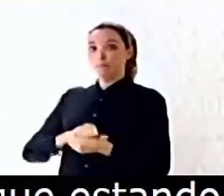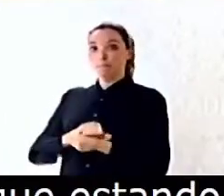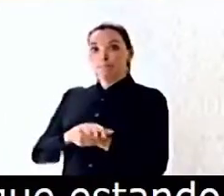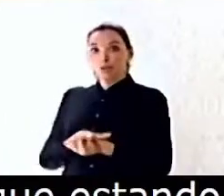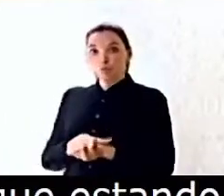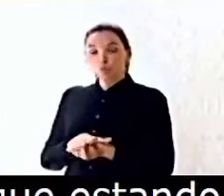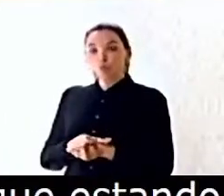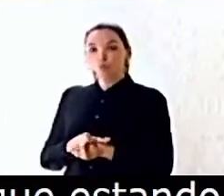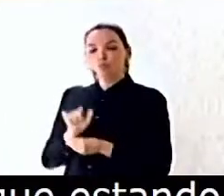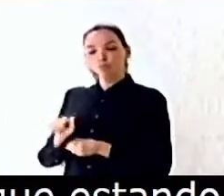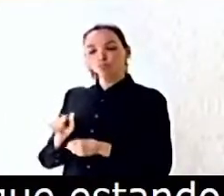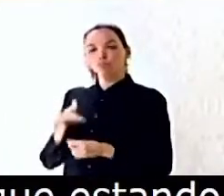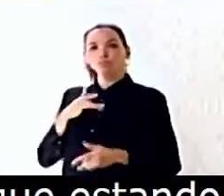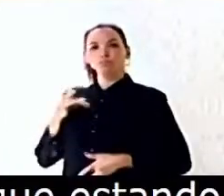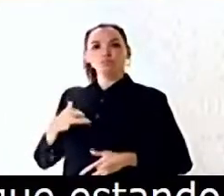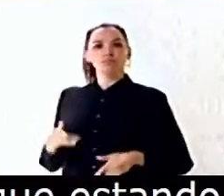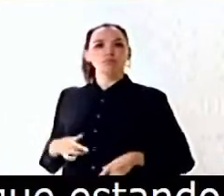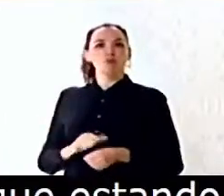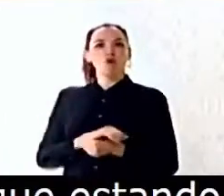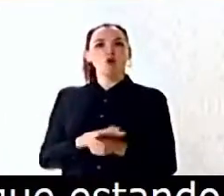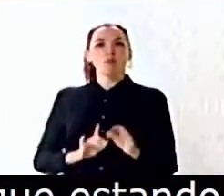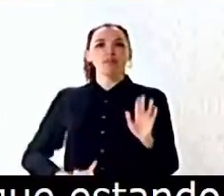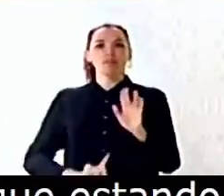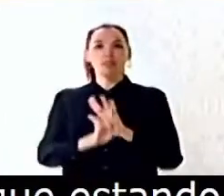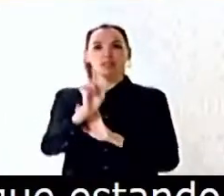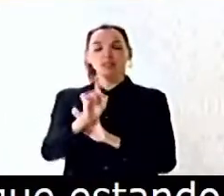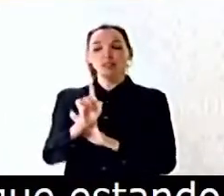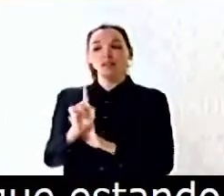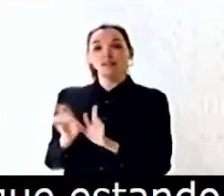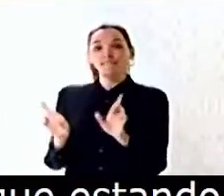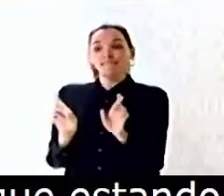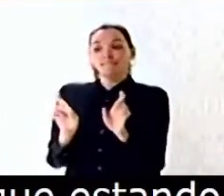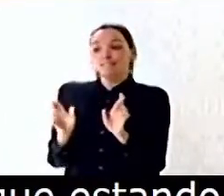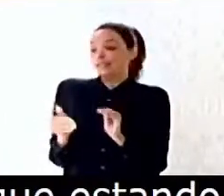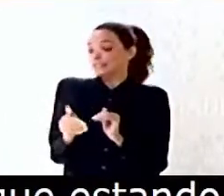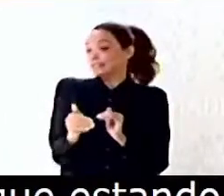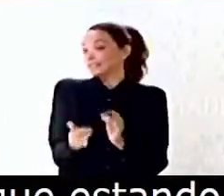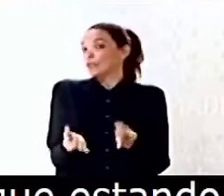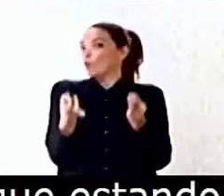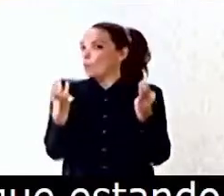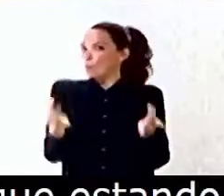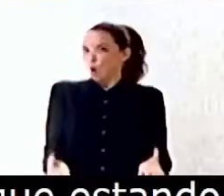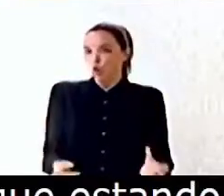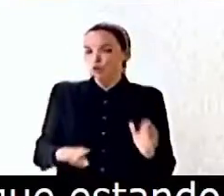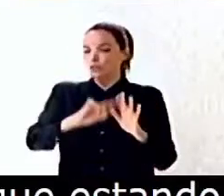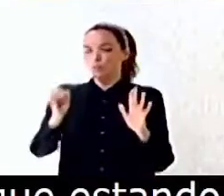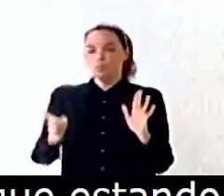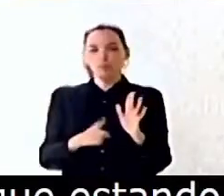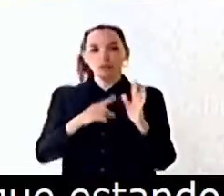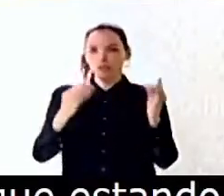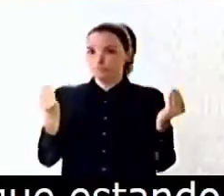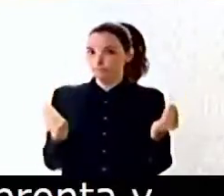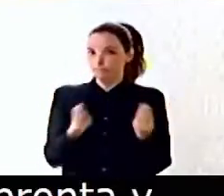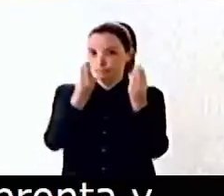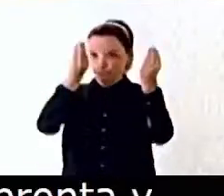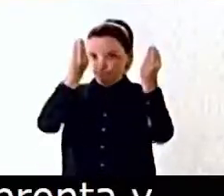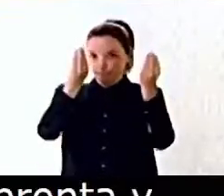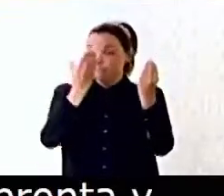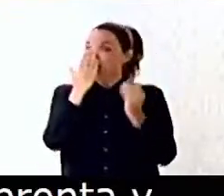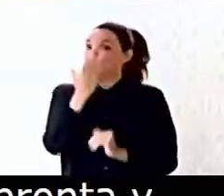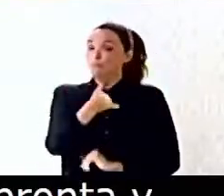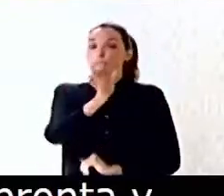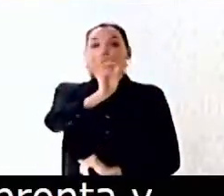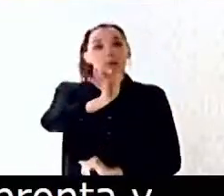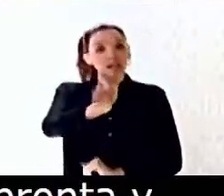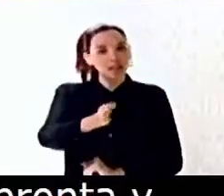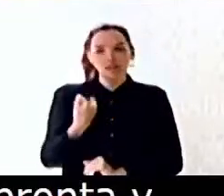hayan desarrollado la COVID-19, desearles una pronta y completa recuperación, que de verdad